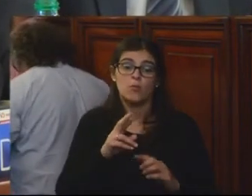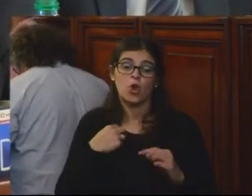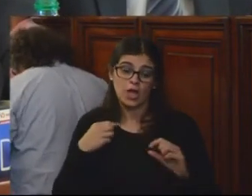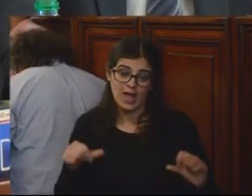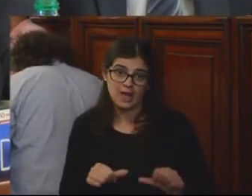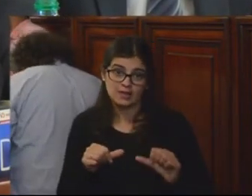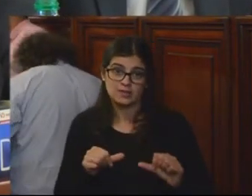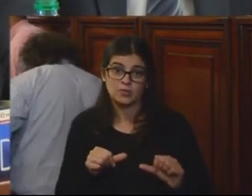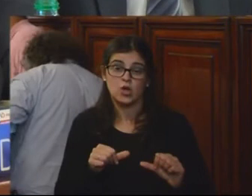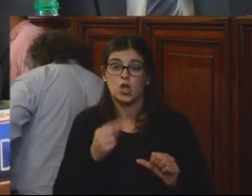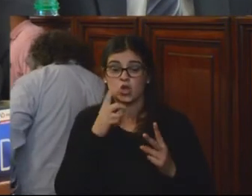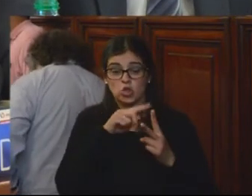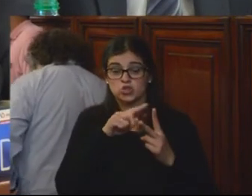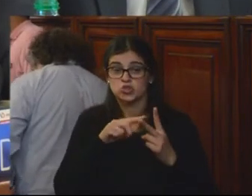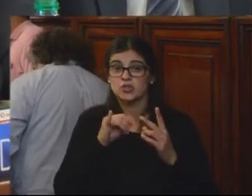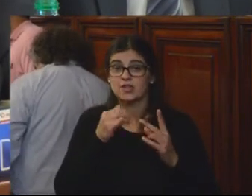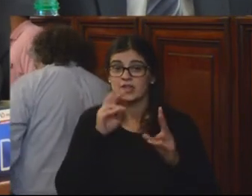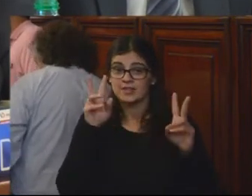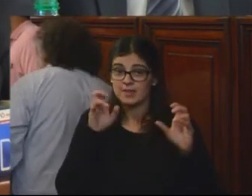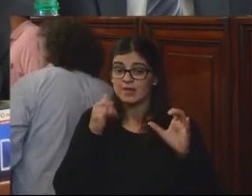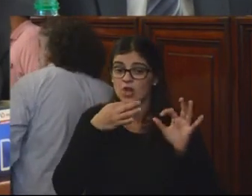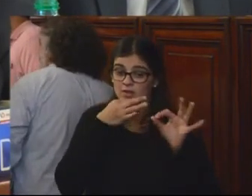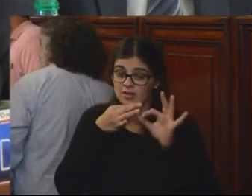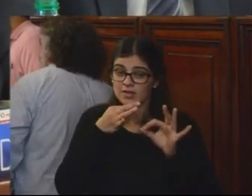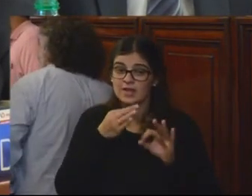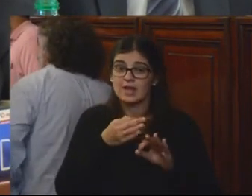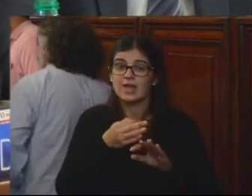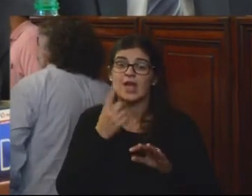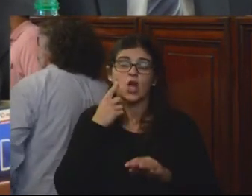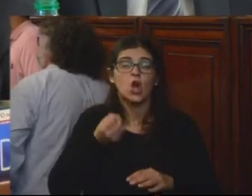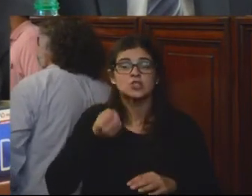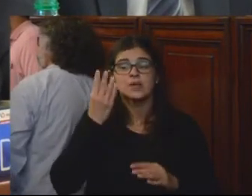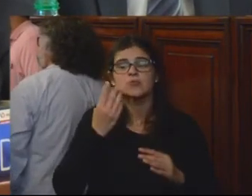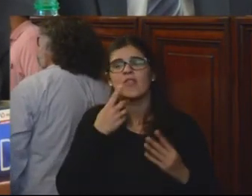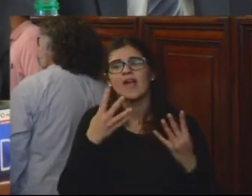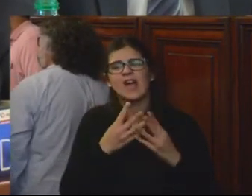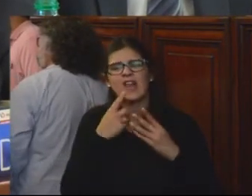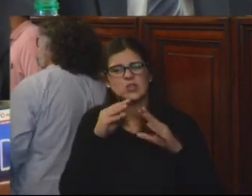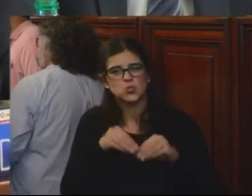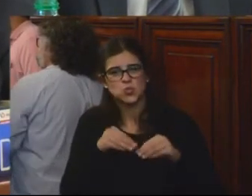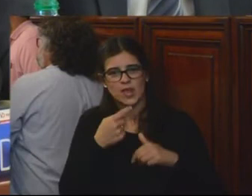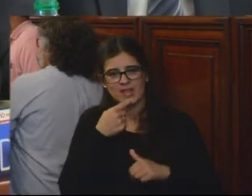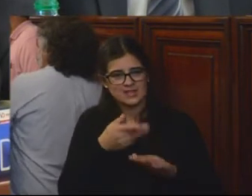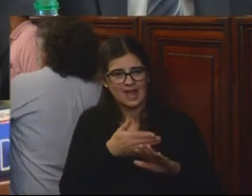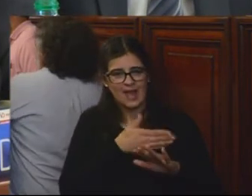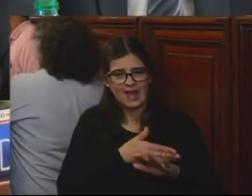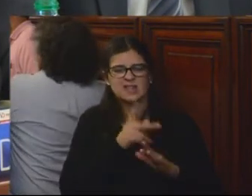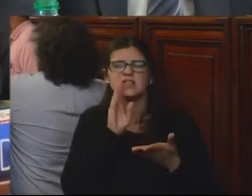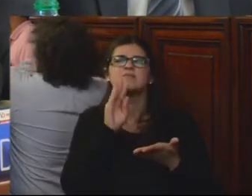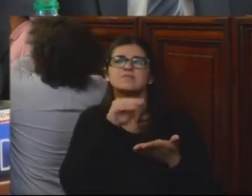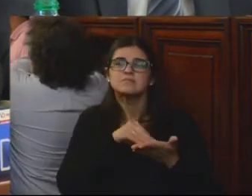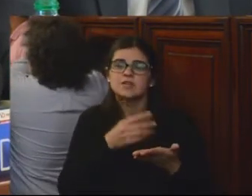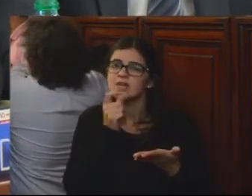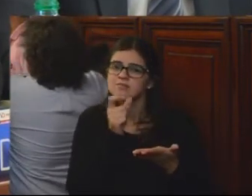los dos temas que fueron de los vídeos y quiero contestarlos brevemente el concepto de guerra sucia fue colocado y